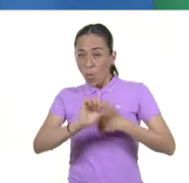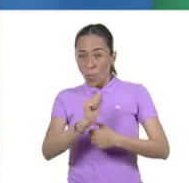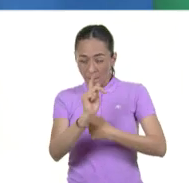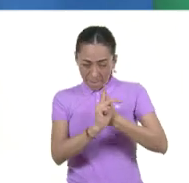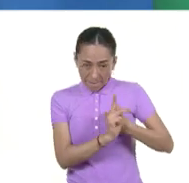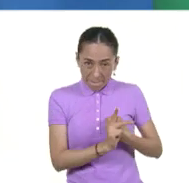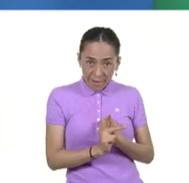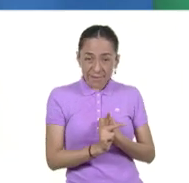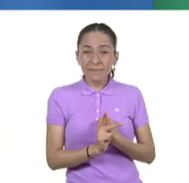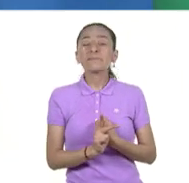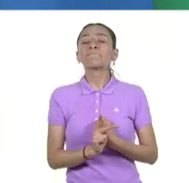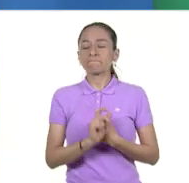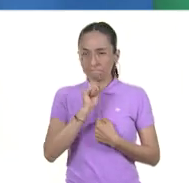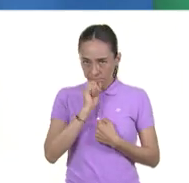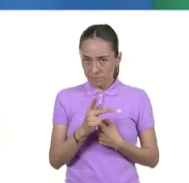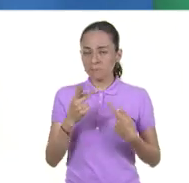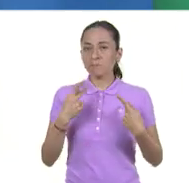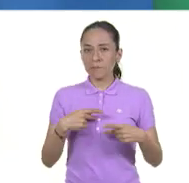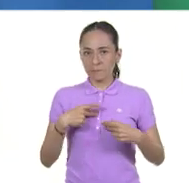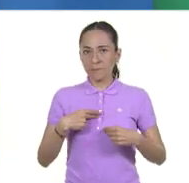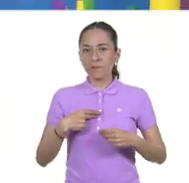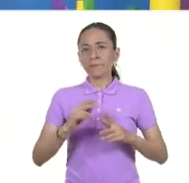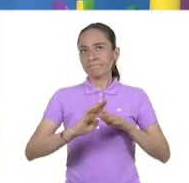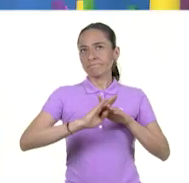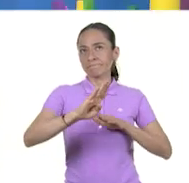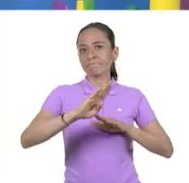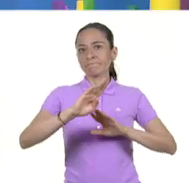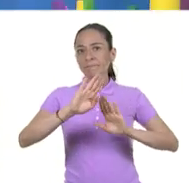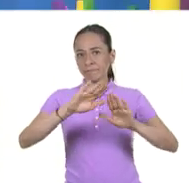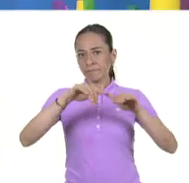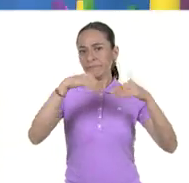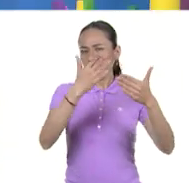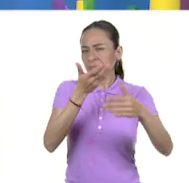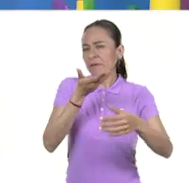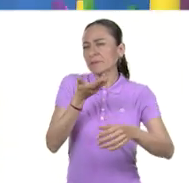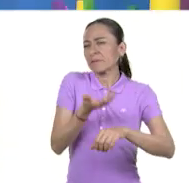migre la gente hacia Estados Unidos? Por supuesto.